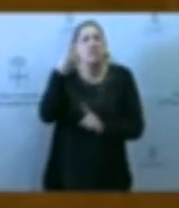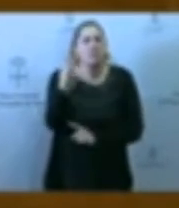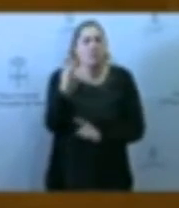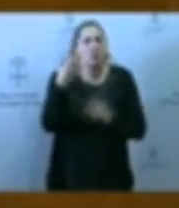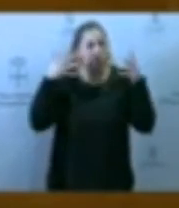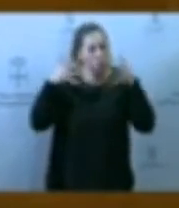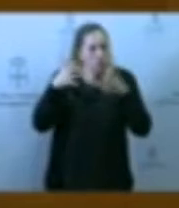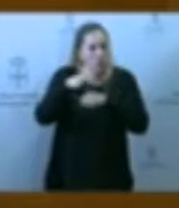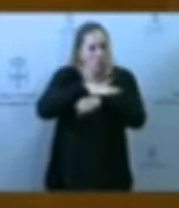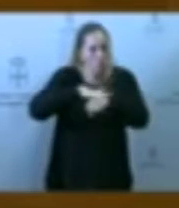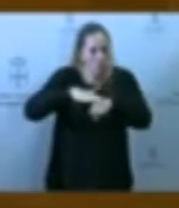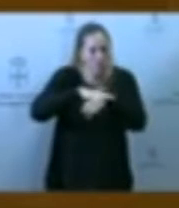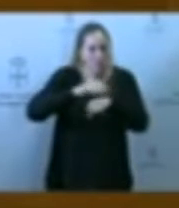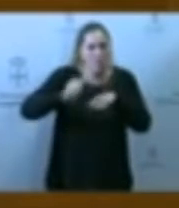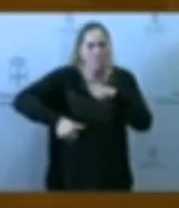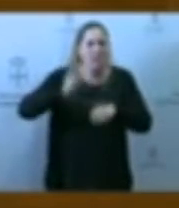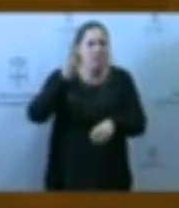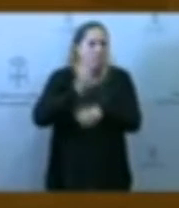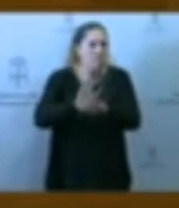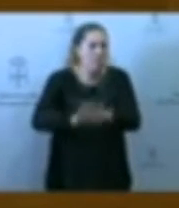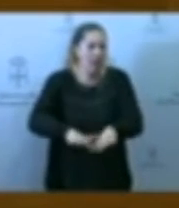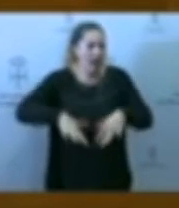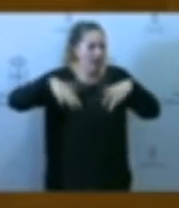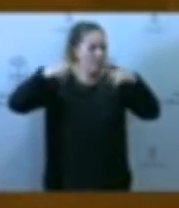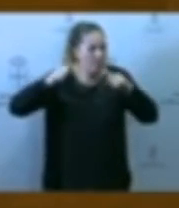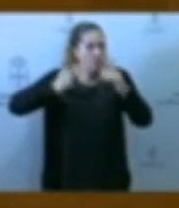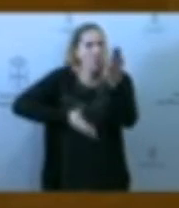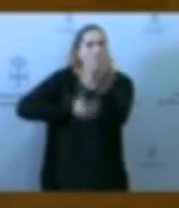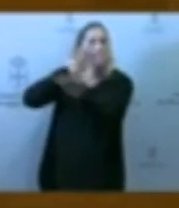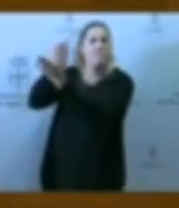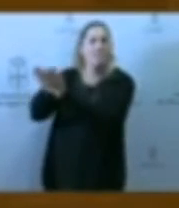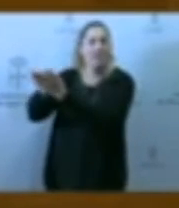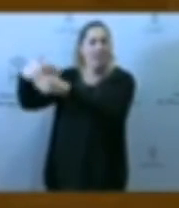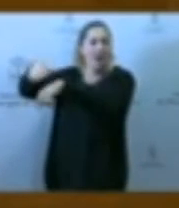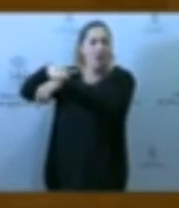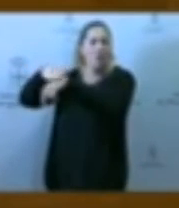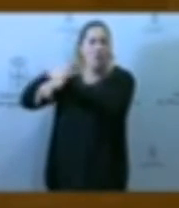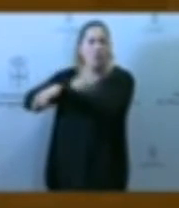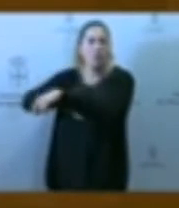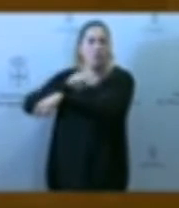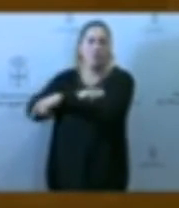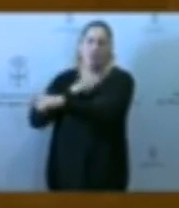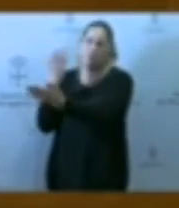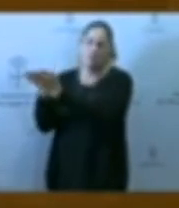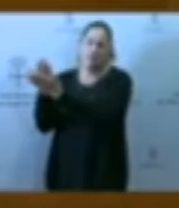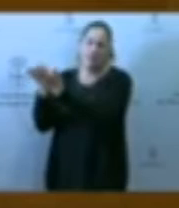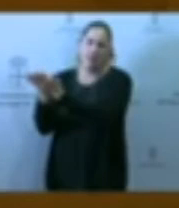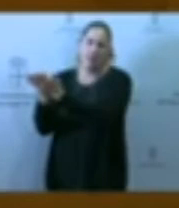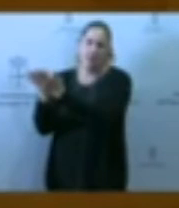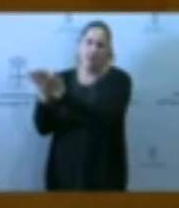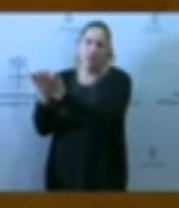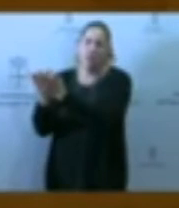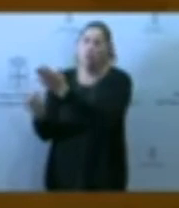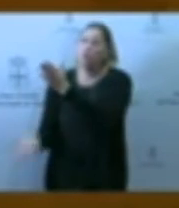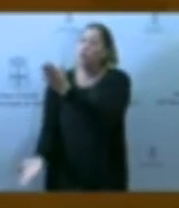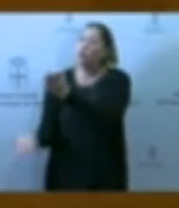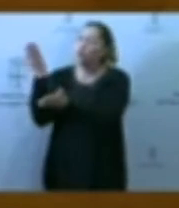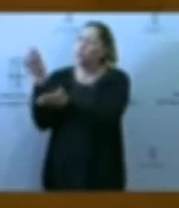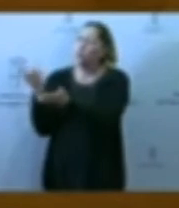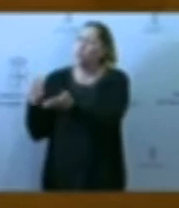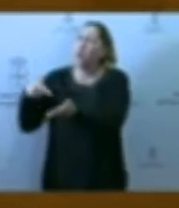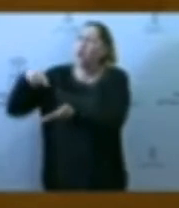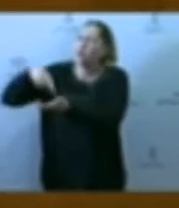Parlamento y que el Consejo de Gobierno inste al Gobierno de la Nación pidiéndole claramente que descarte la subida de los impuestos